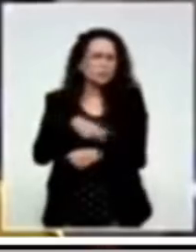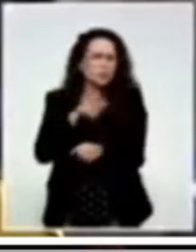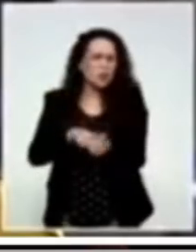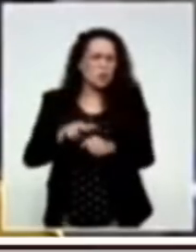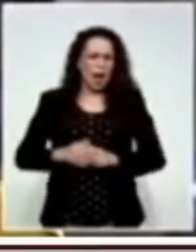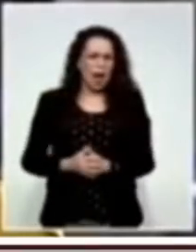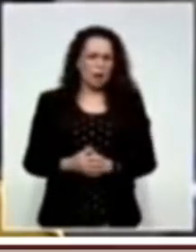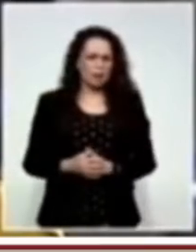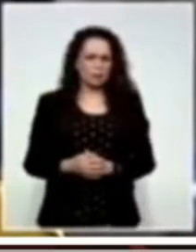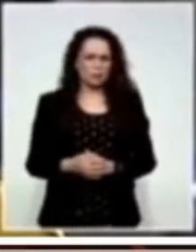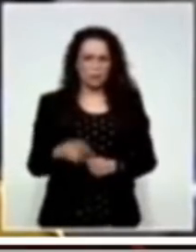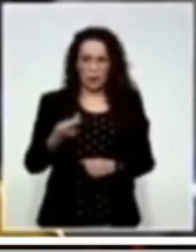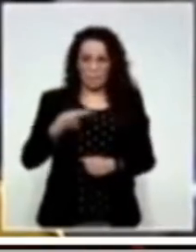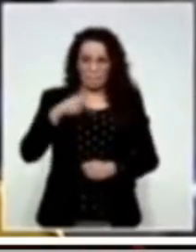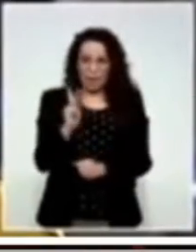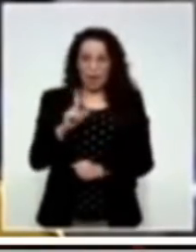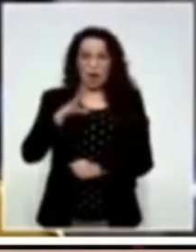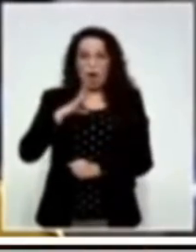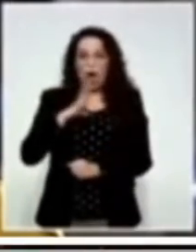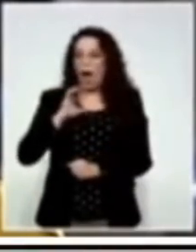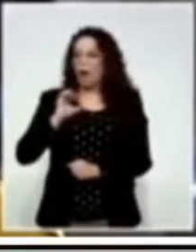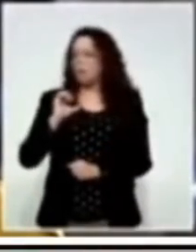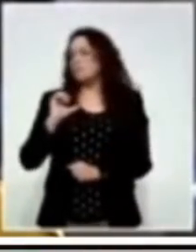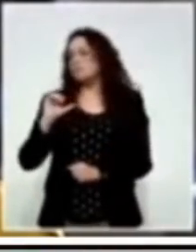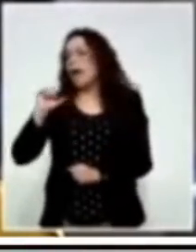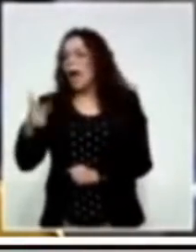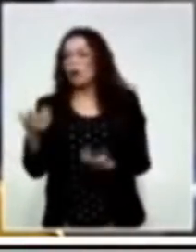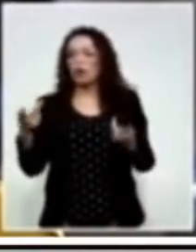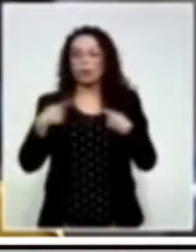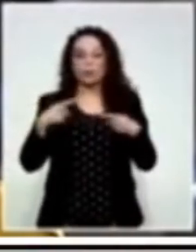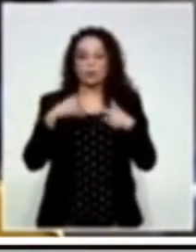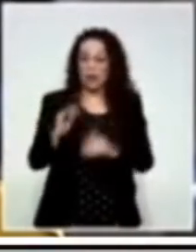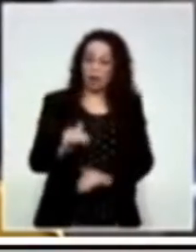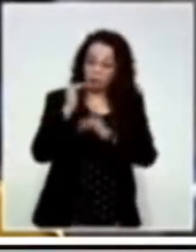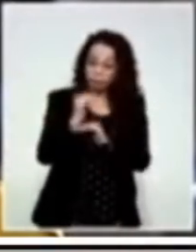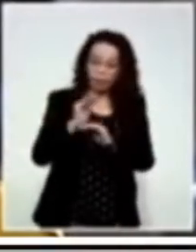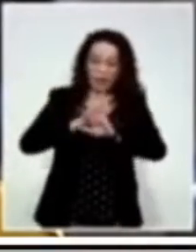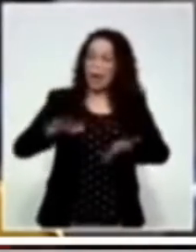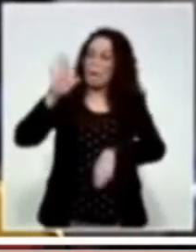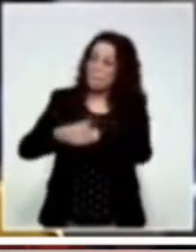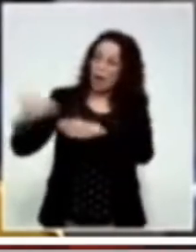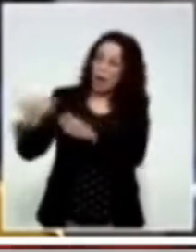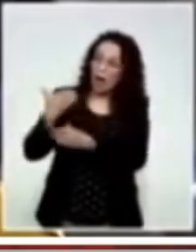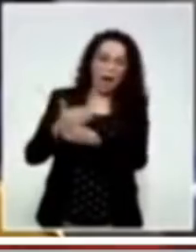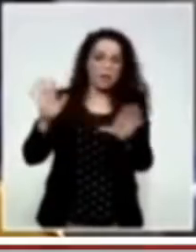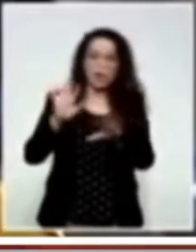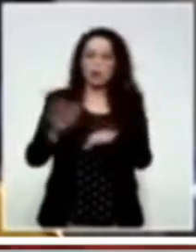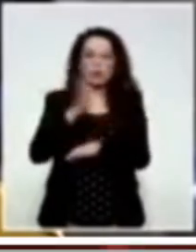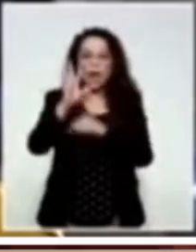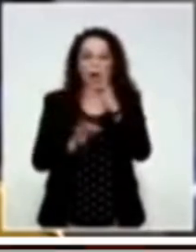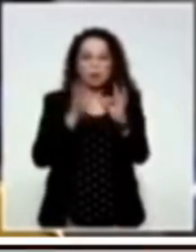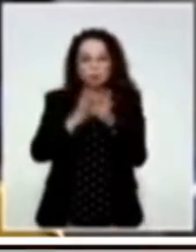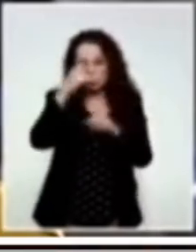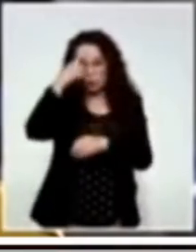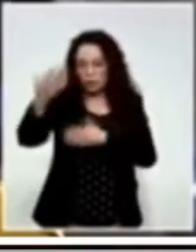en el que ya no deberían los ministros recibir a las partes interesadas en un asunto, porque el asunto ya está listo para votación,